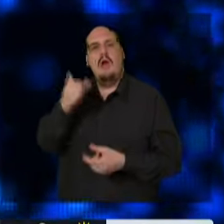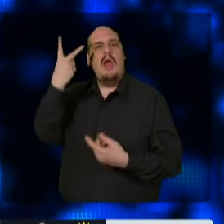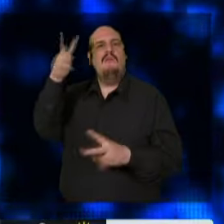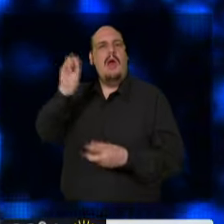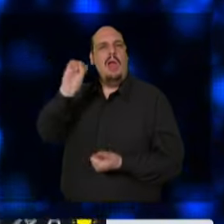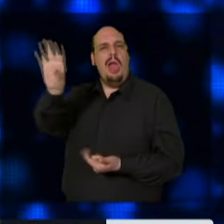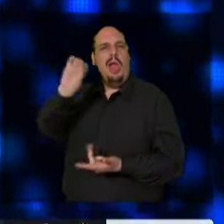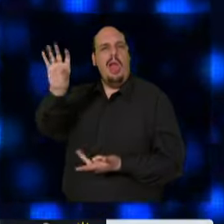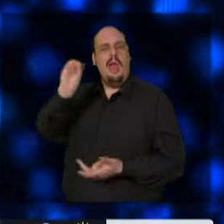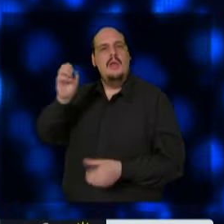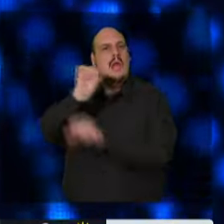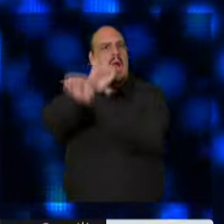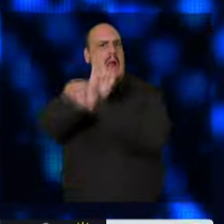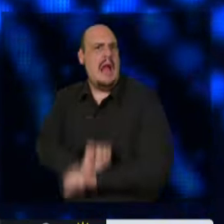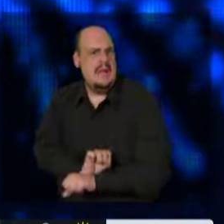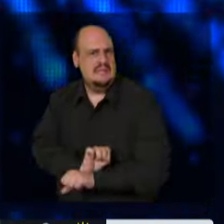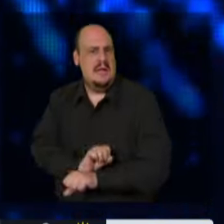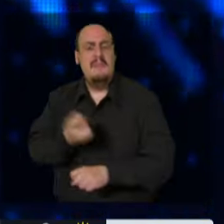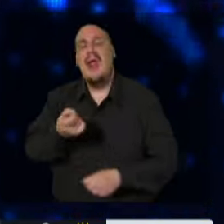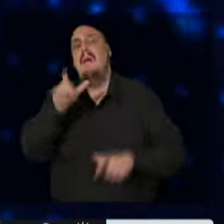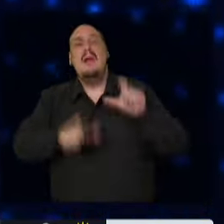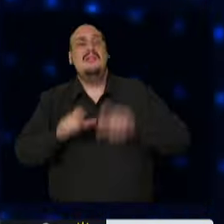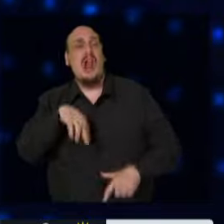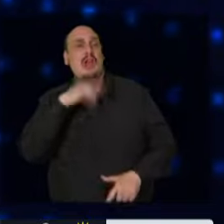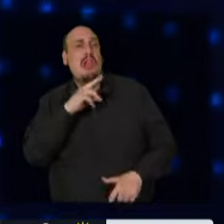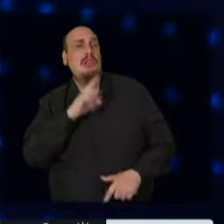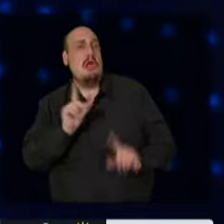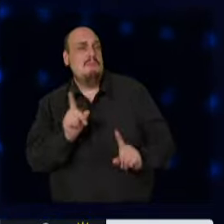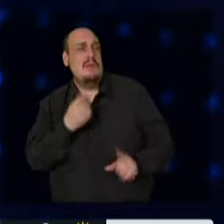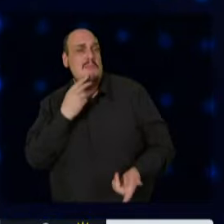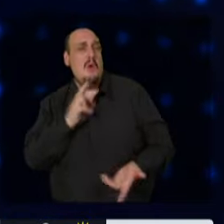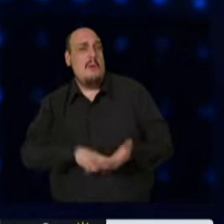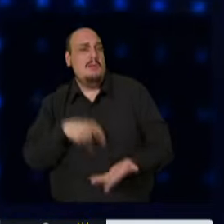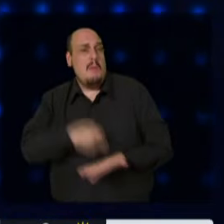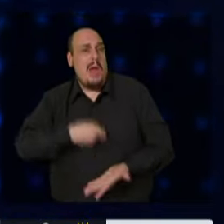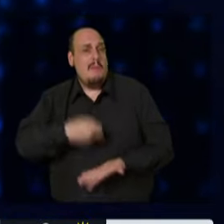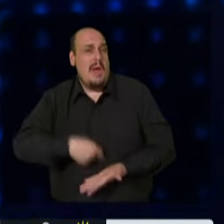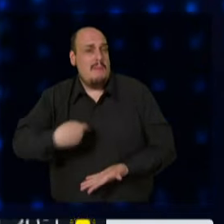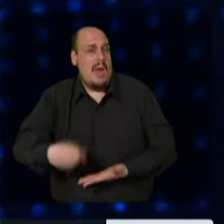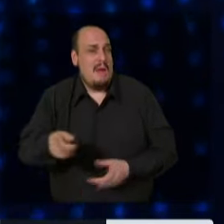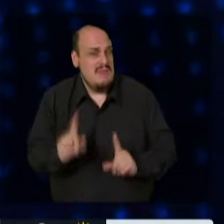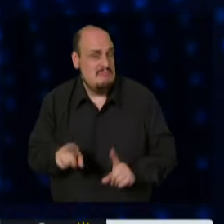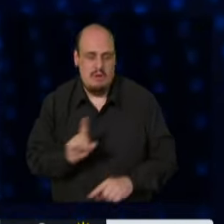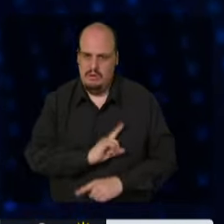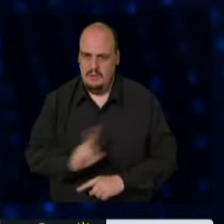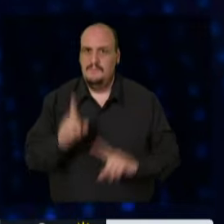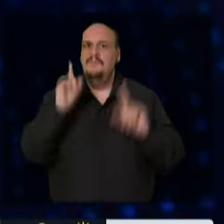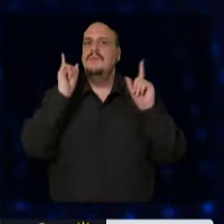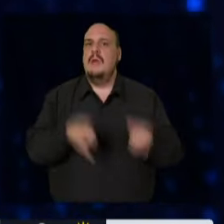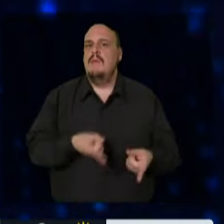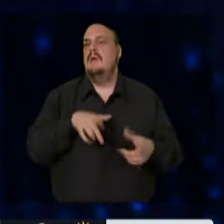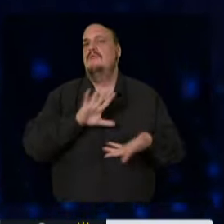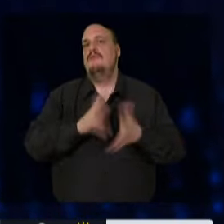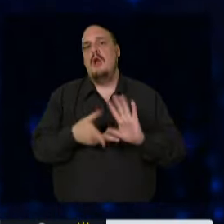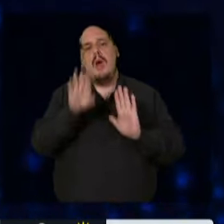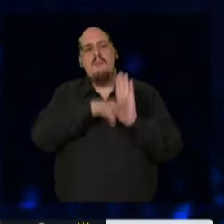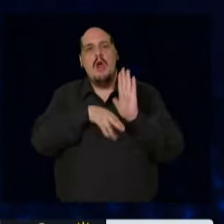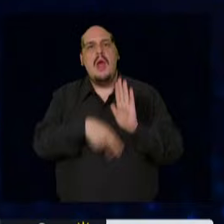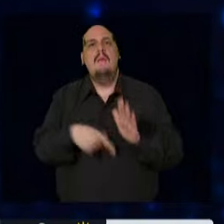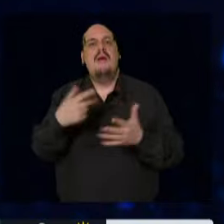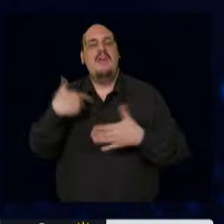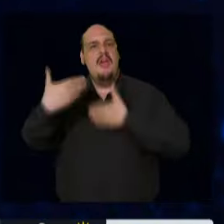que pagan impuestos no sean los tontos de la película. Además, vamos a poner en marcha un programa de desarrollo exportador que